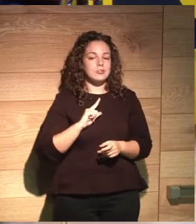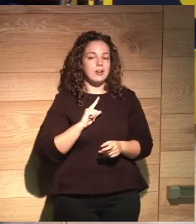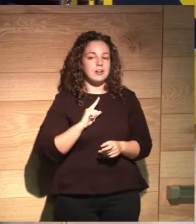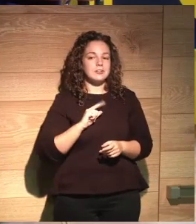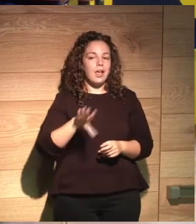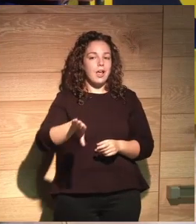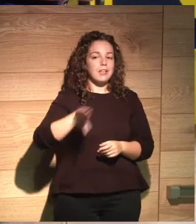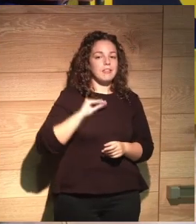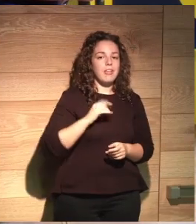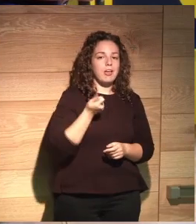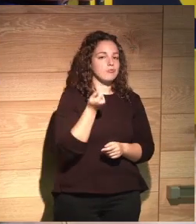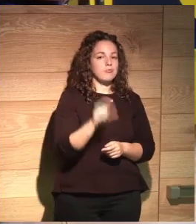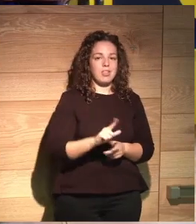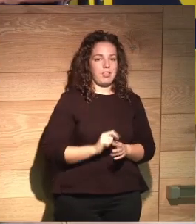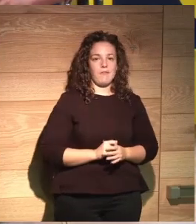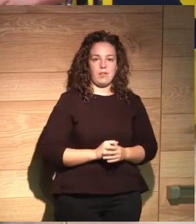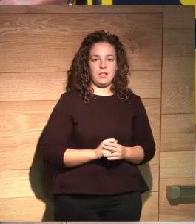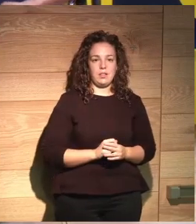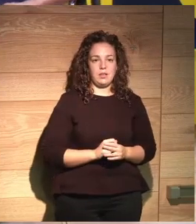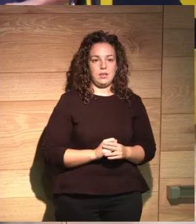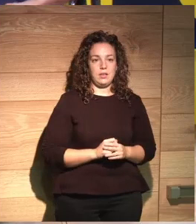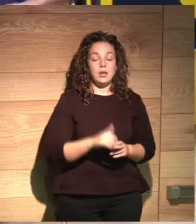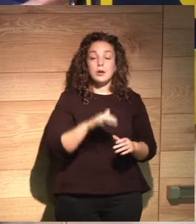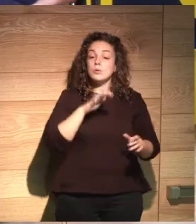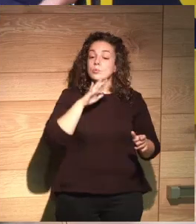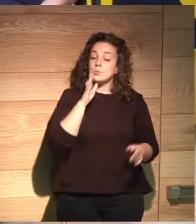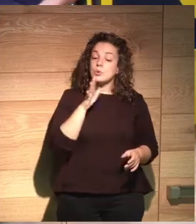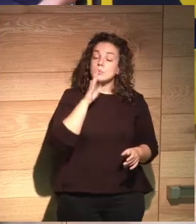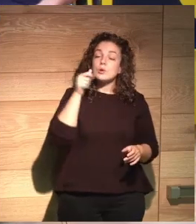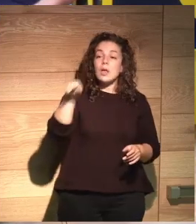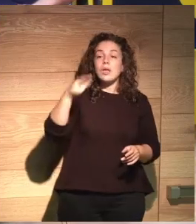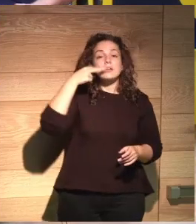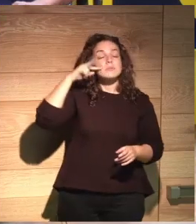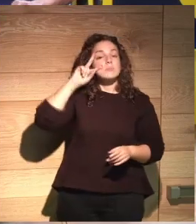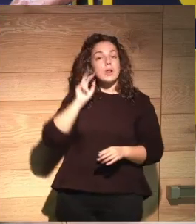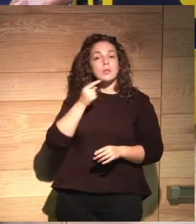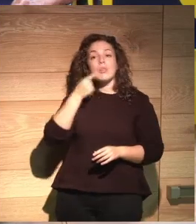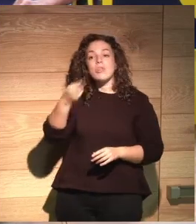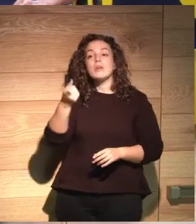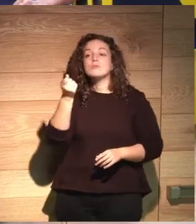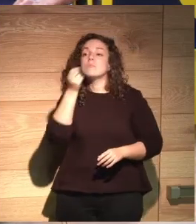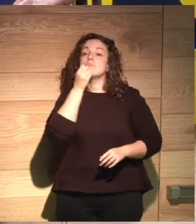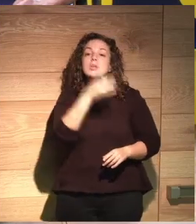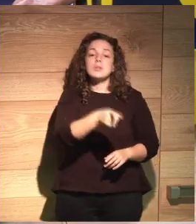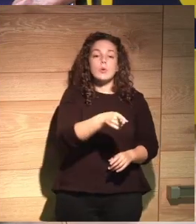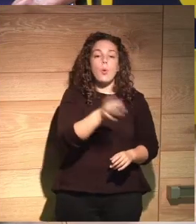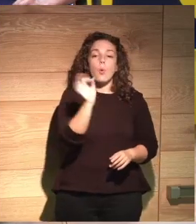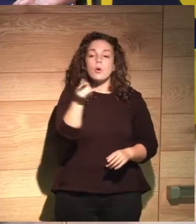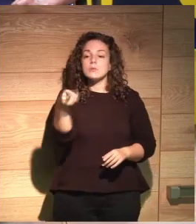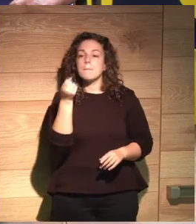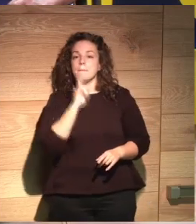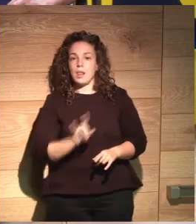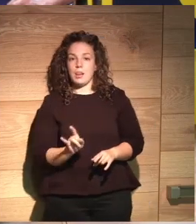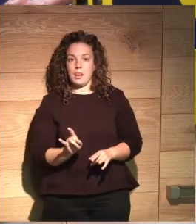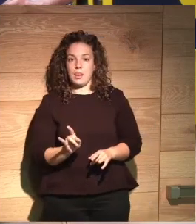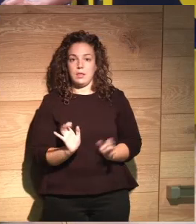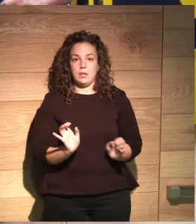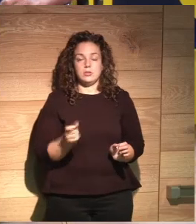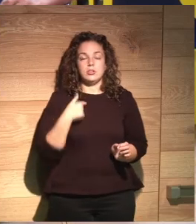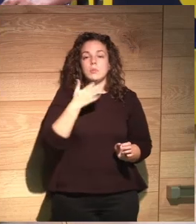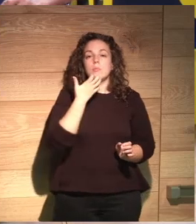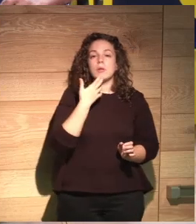entenderlo porque ahí están los expertos que nos van a decir esto es bueno esto es malo no es cierto entonces eso por